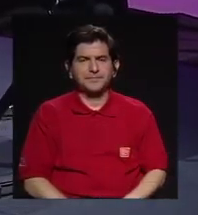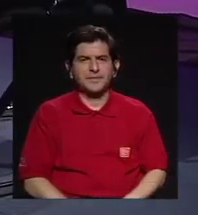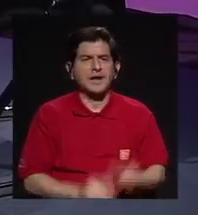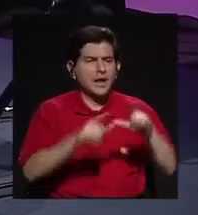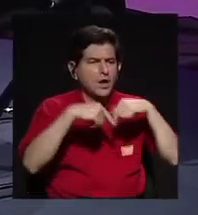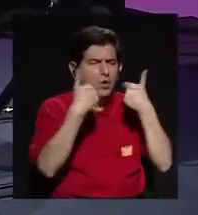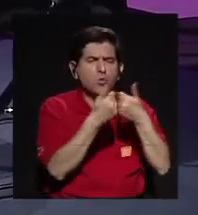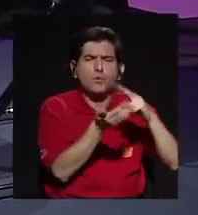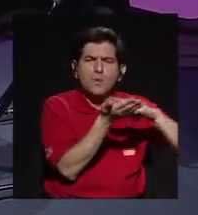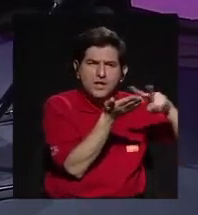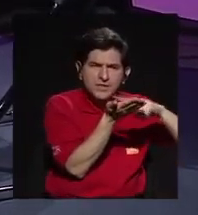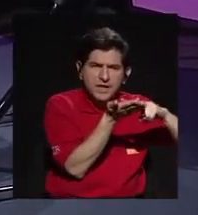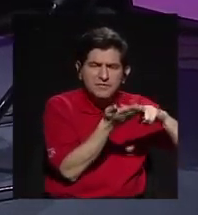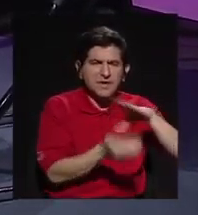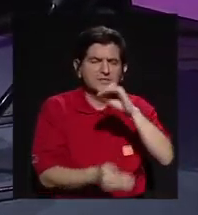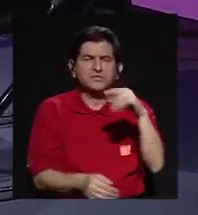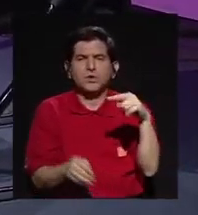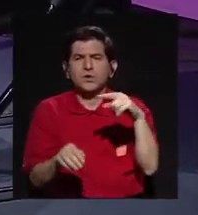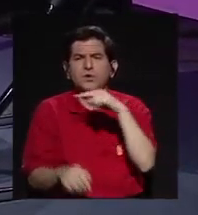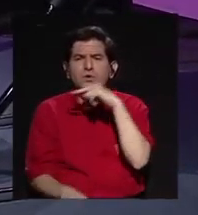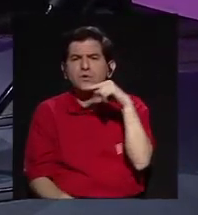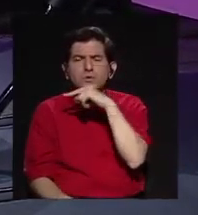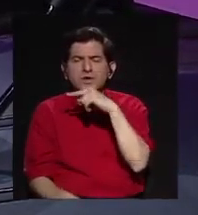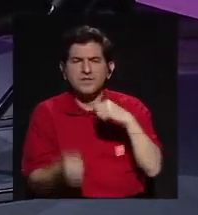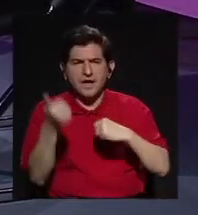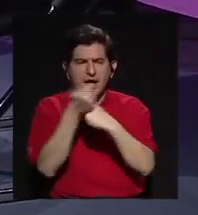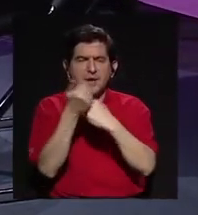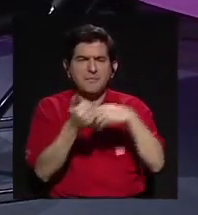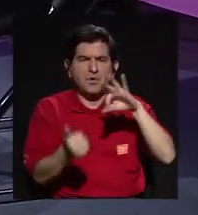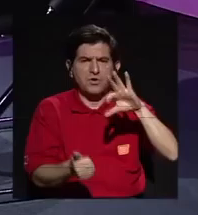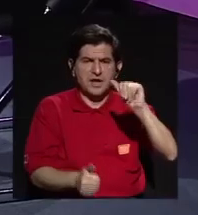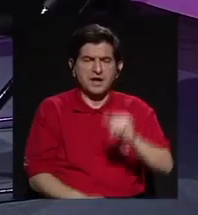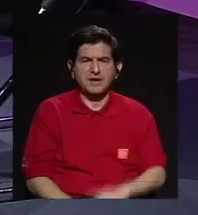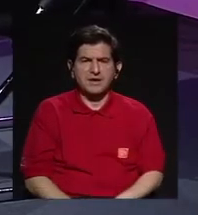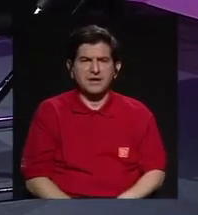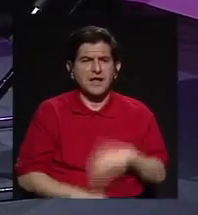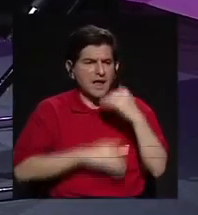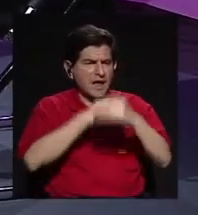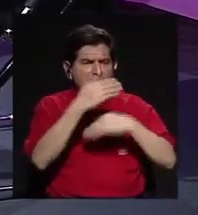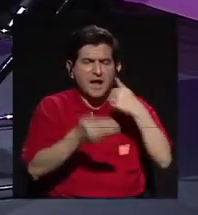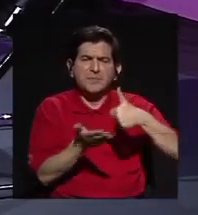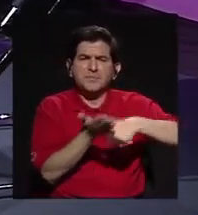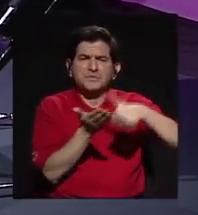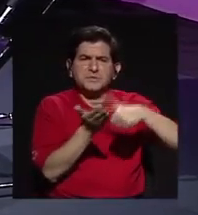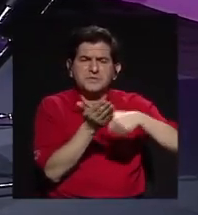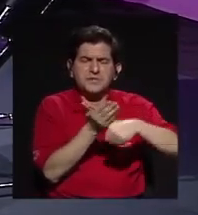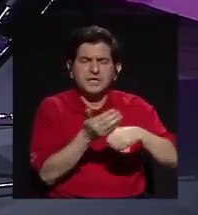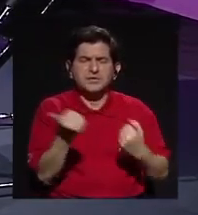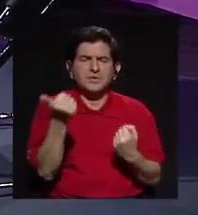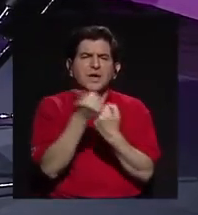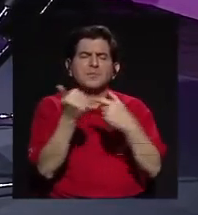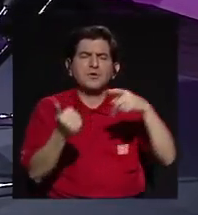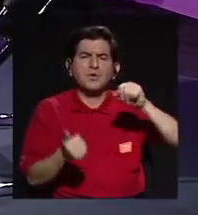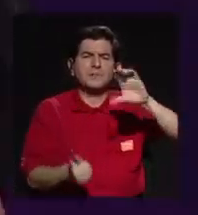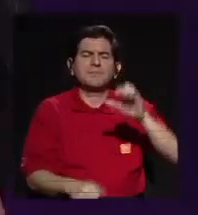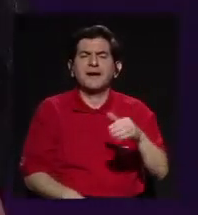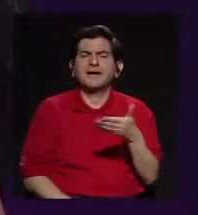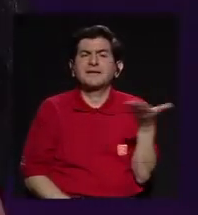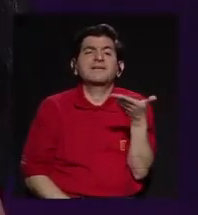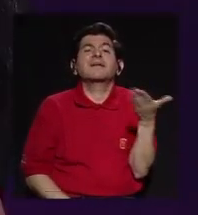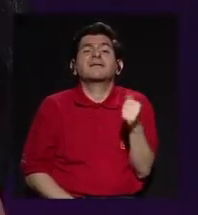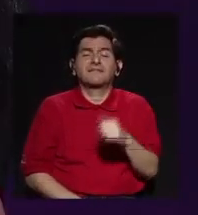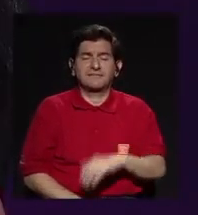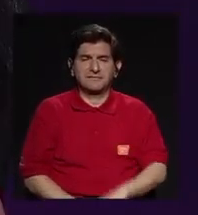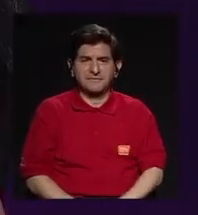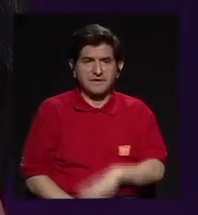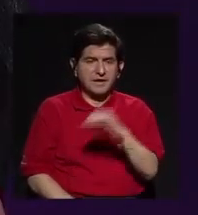cúpulas de Liberación Nacional y el Partido Unidad Social Cristiana apoyan a Fabricio, ¿cómo se va a comportar el electorado que votó por el PAC? Y